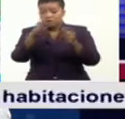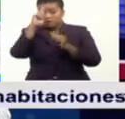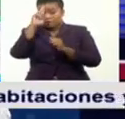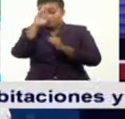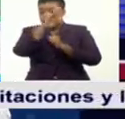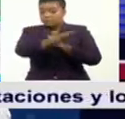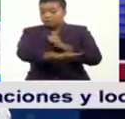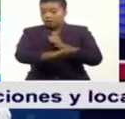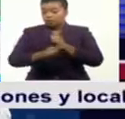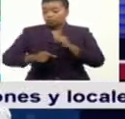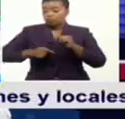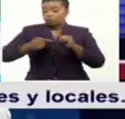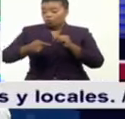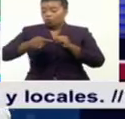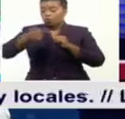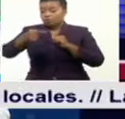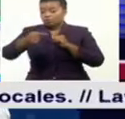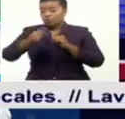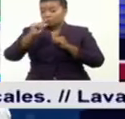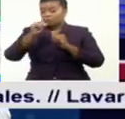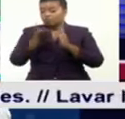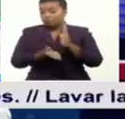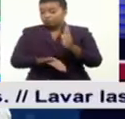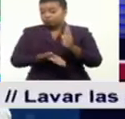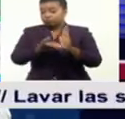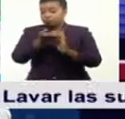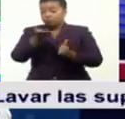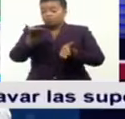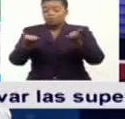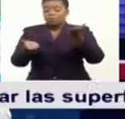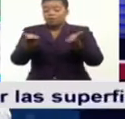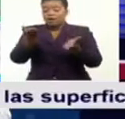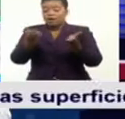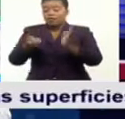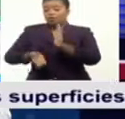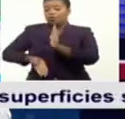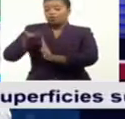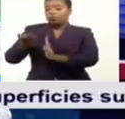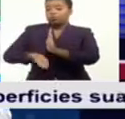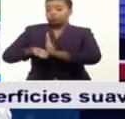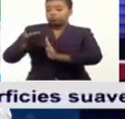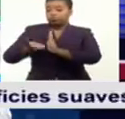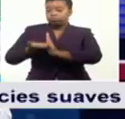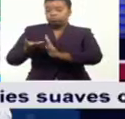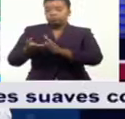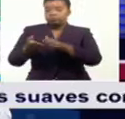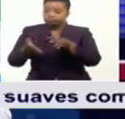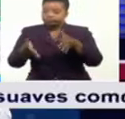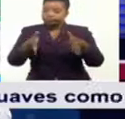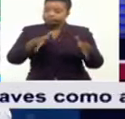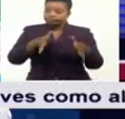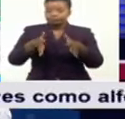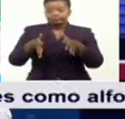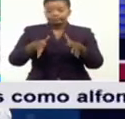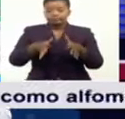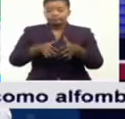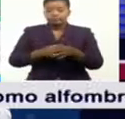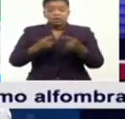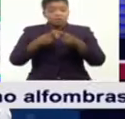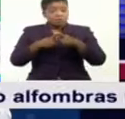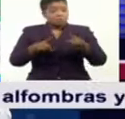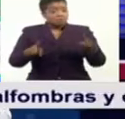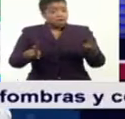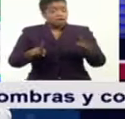personas diagnosticadas con COVID que el número que se va de alta recuperada. De todas formas, ya